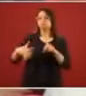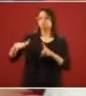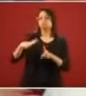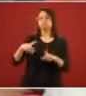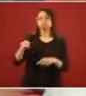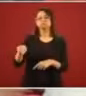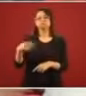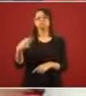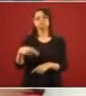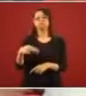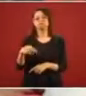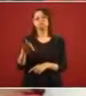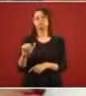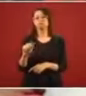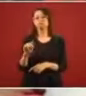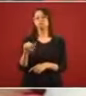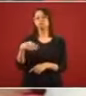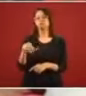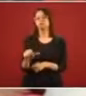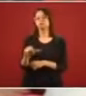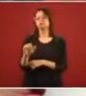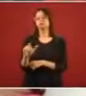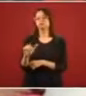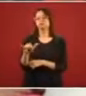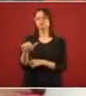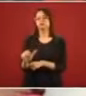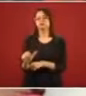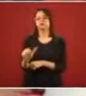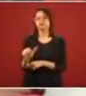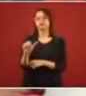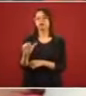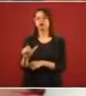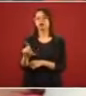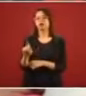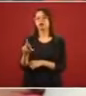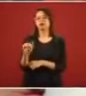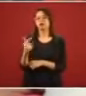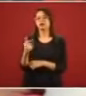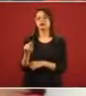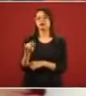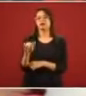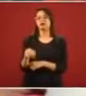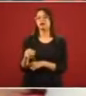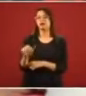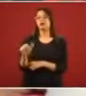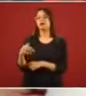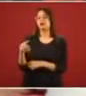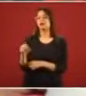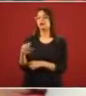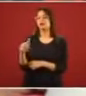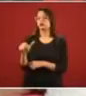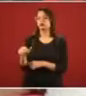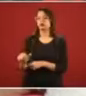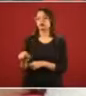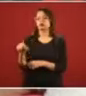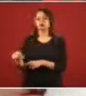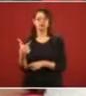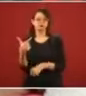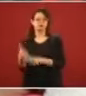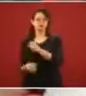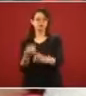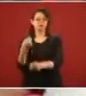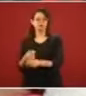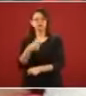llamaba Fátima Cecilia Aldrighetti Antón. Es una menor que,